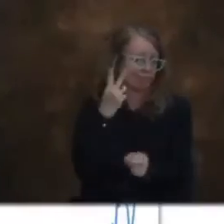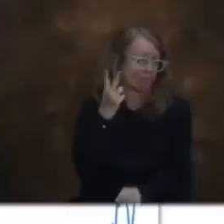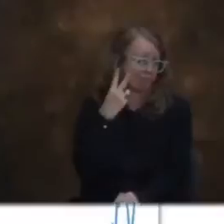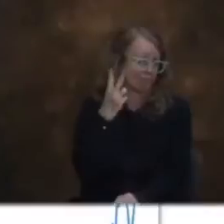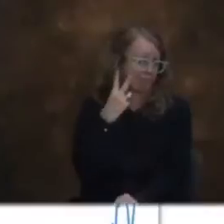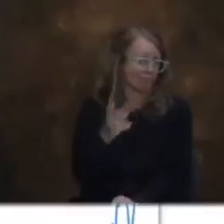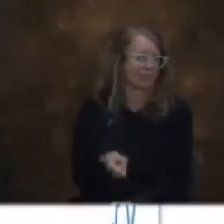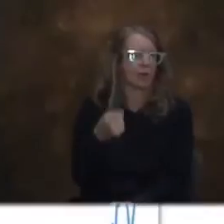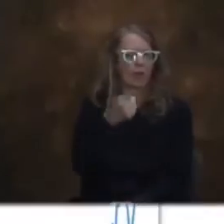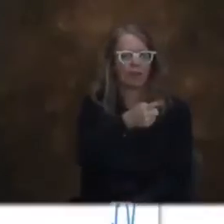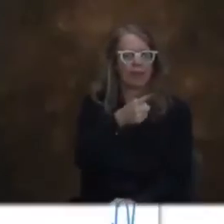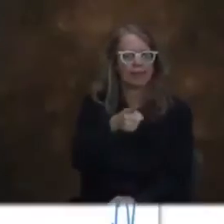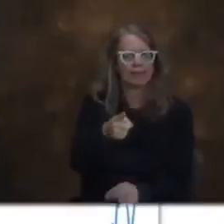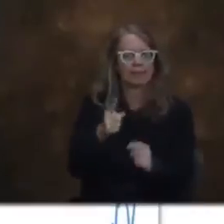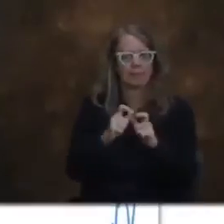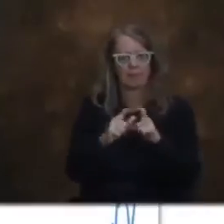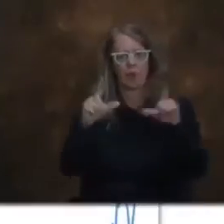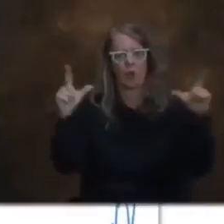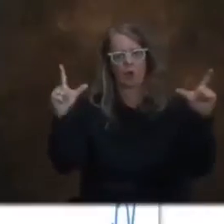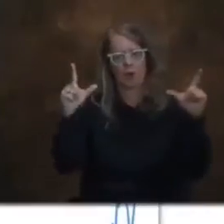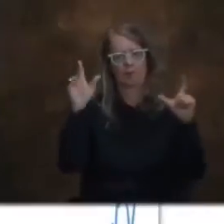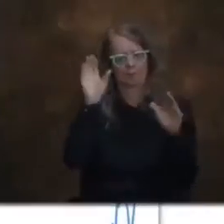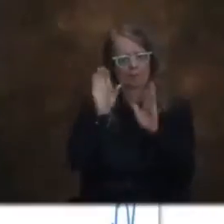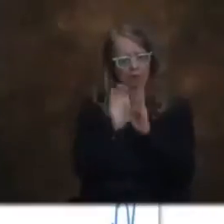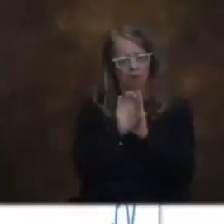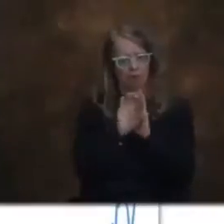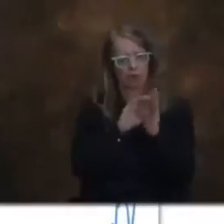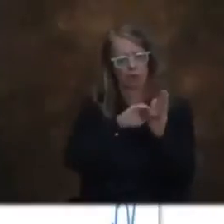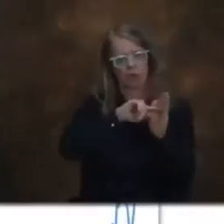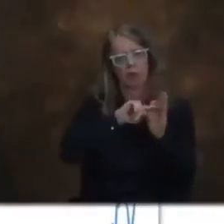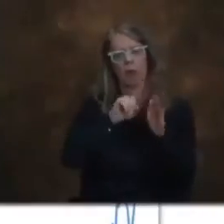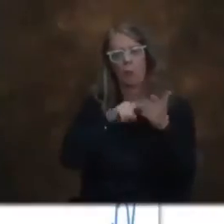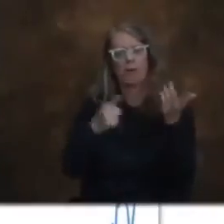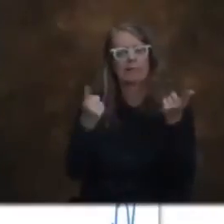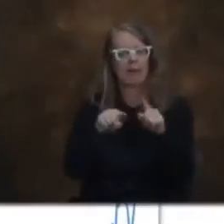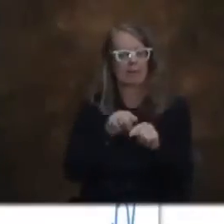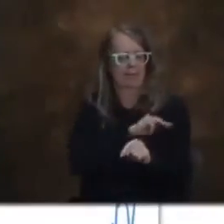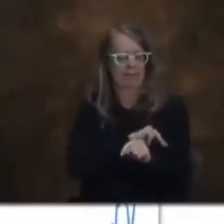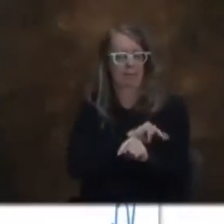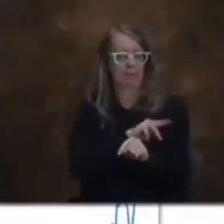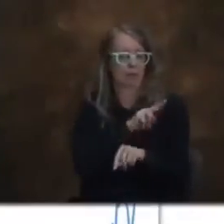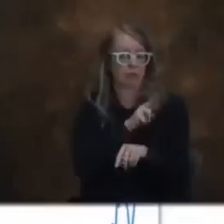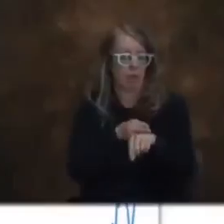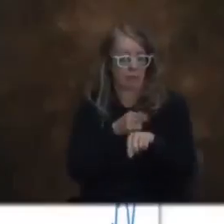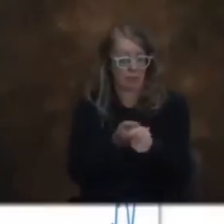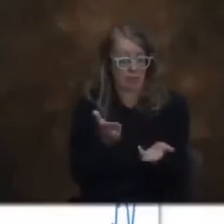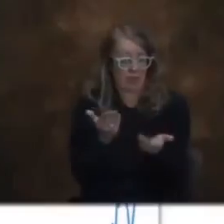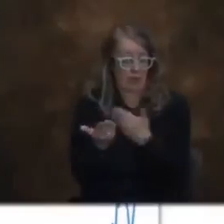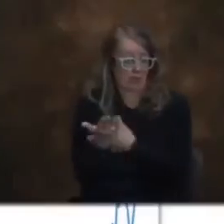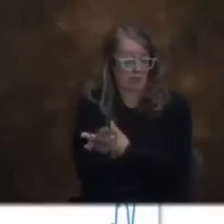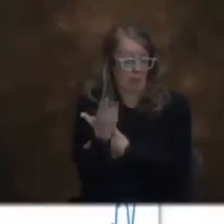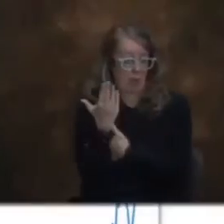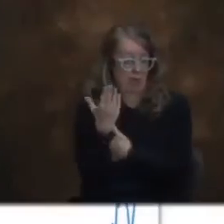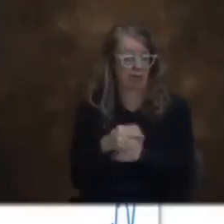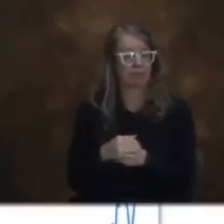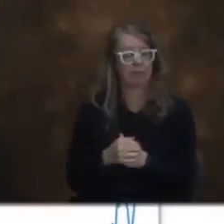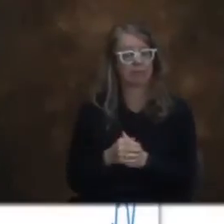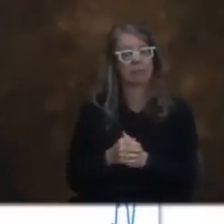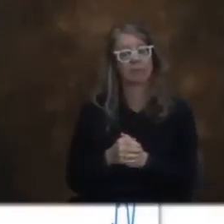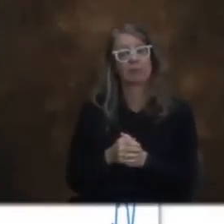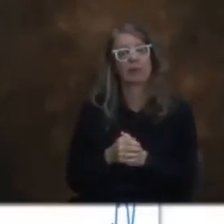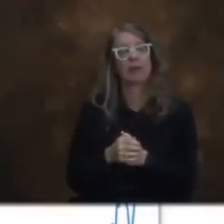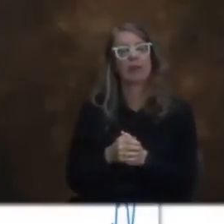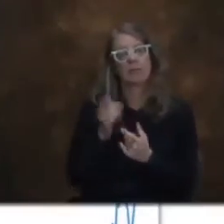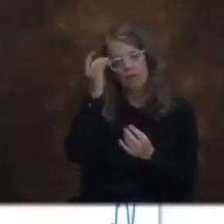tendencia para abajo eso es lo que estamos viendo en la hospital misión desde la mañana eso va desde